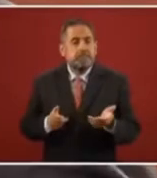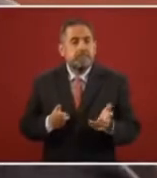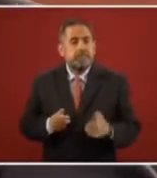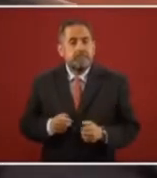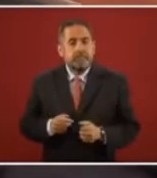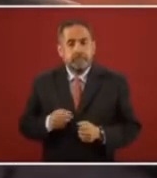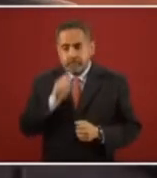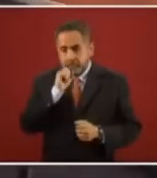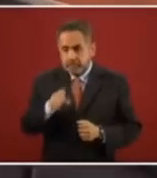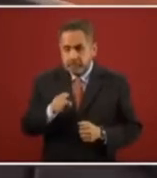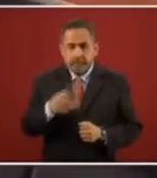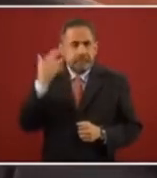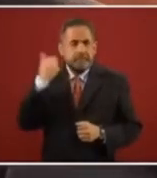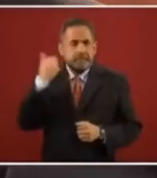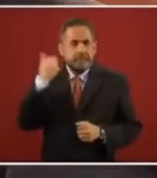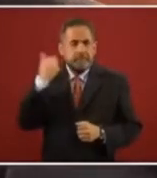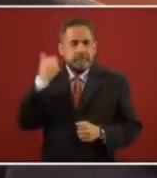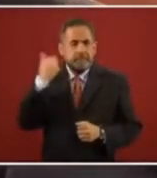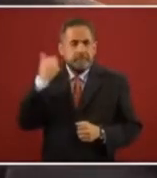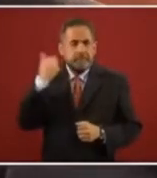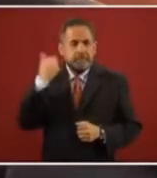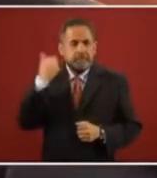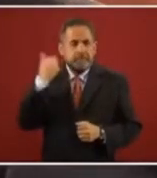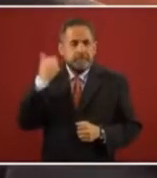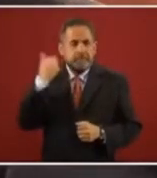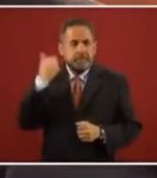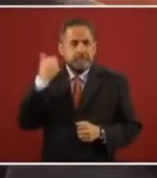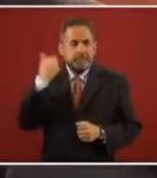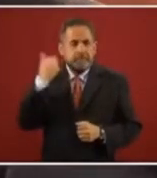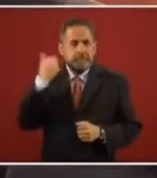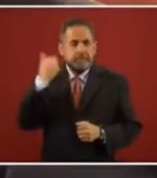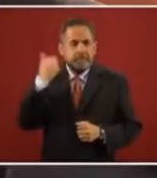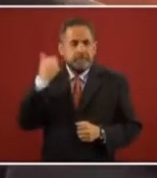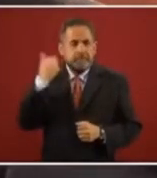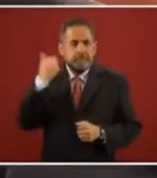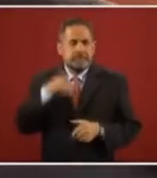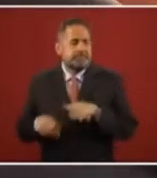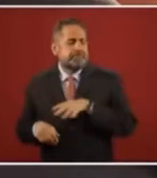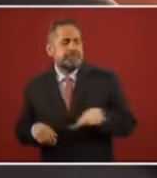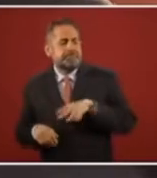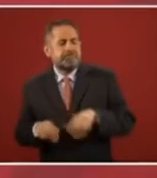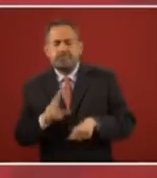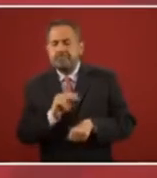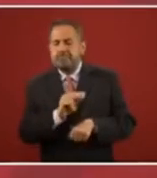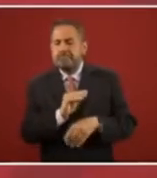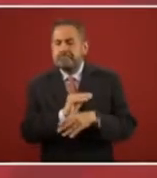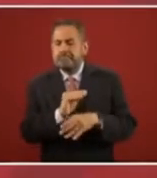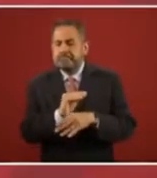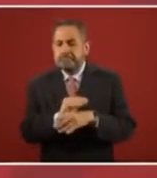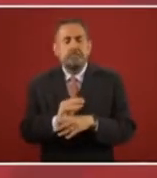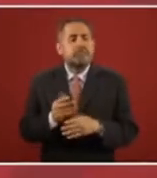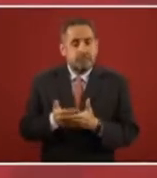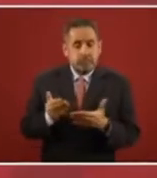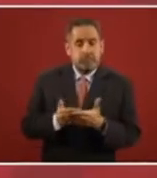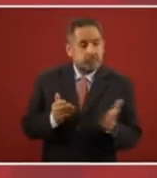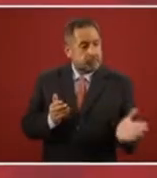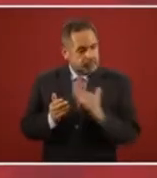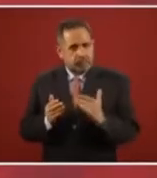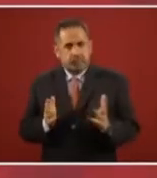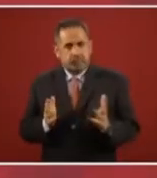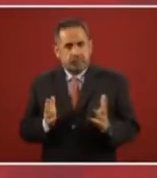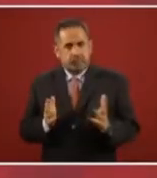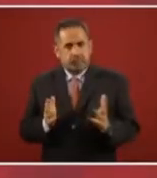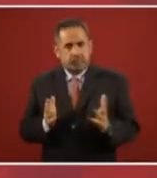se les había negado en verdad de repente no es grave su participación